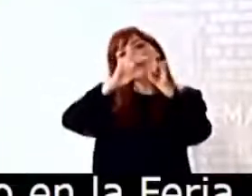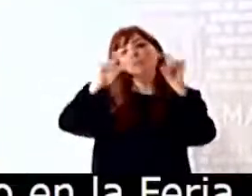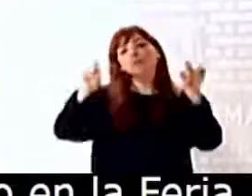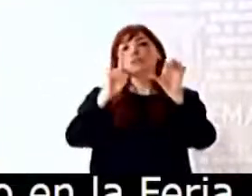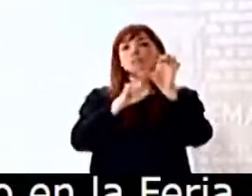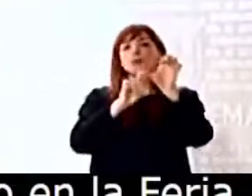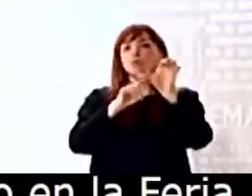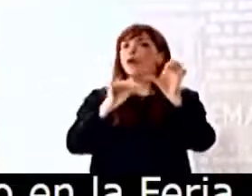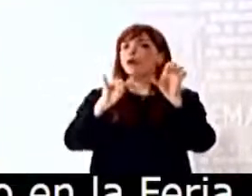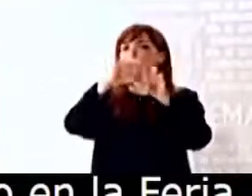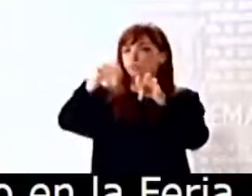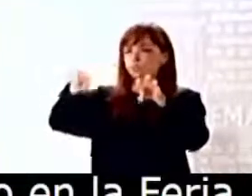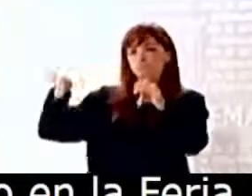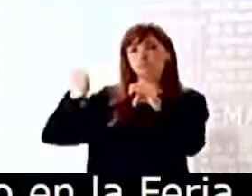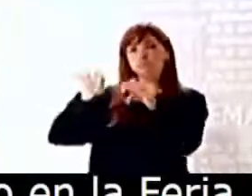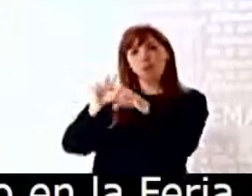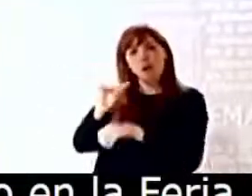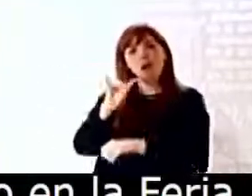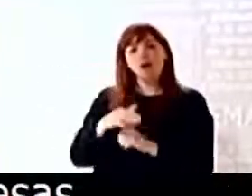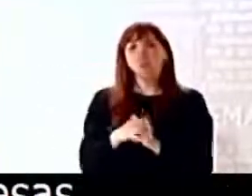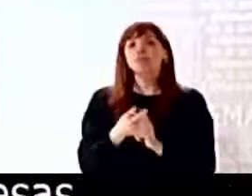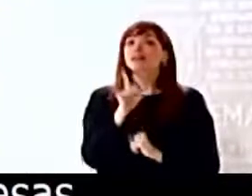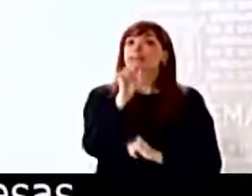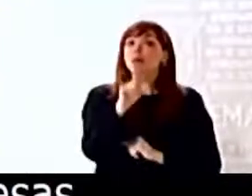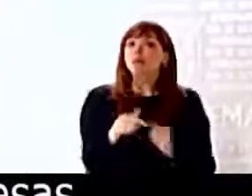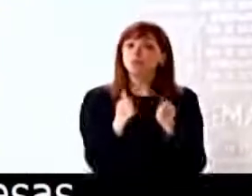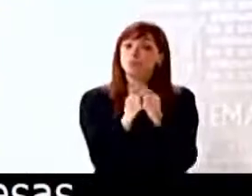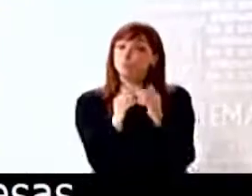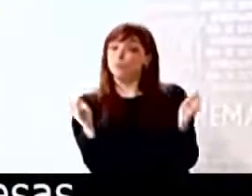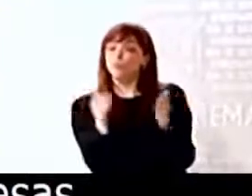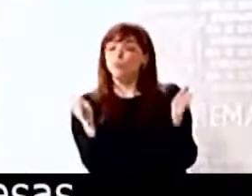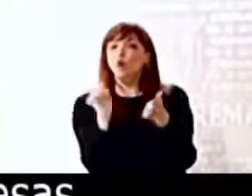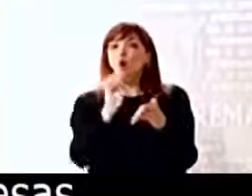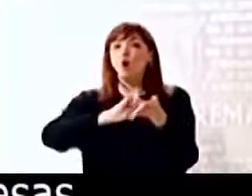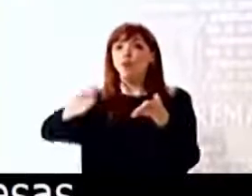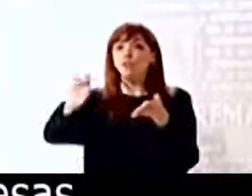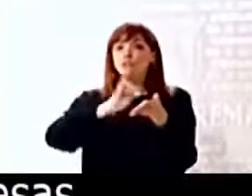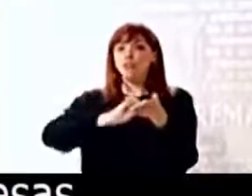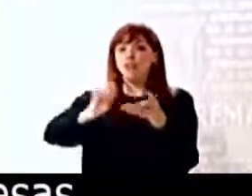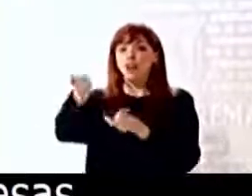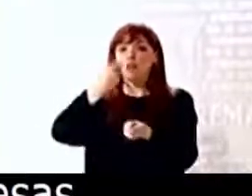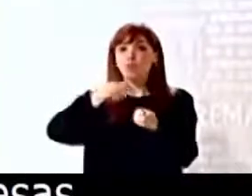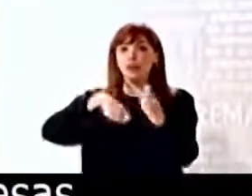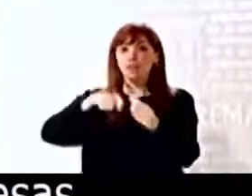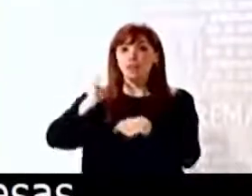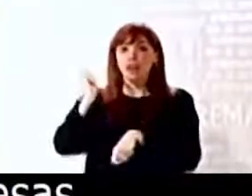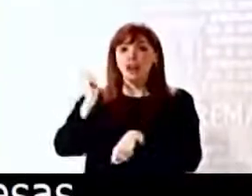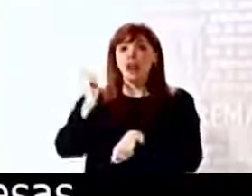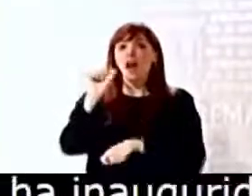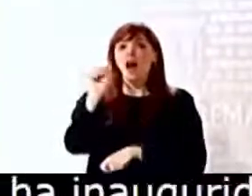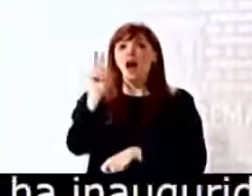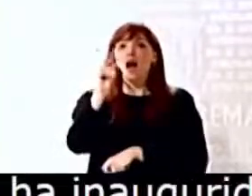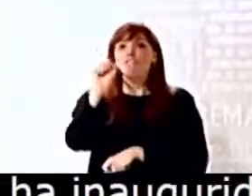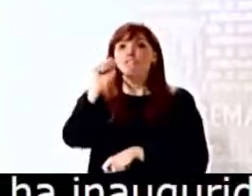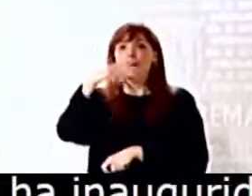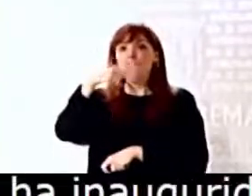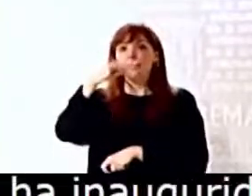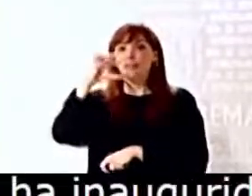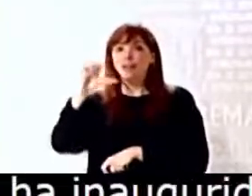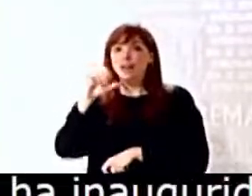presentes y donde también se ha inaugurado la oficina comercial de Avante en